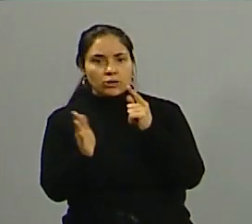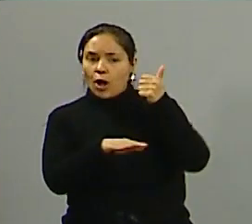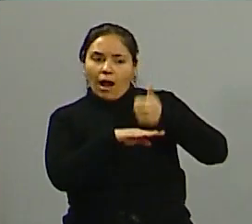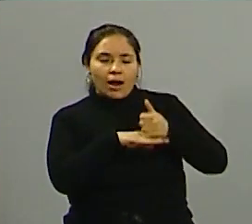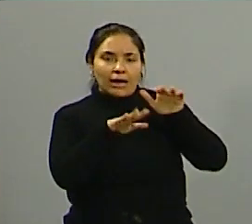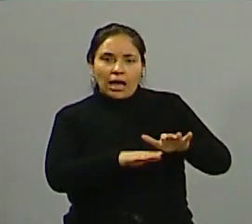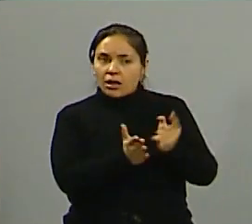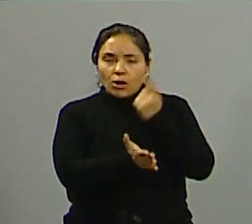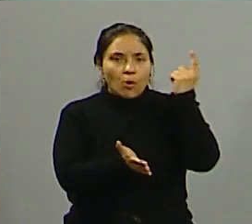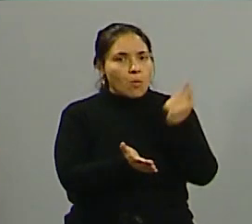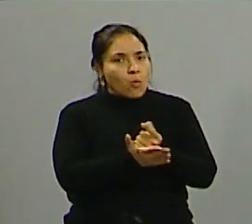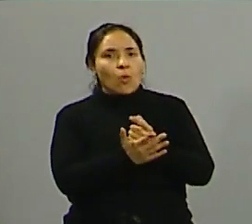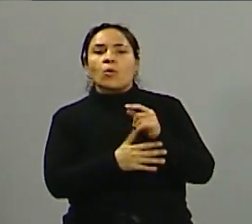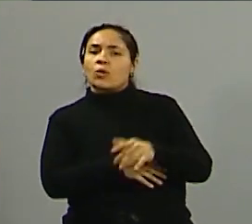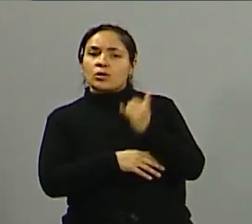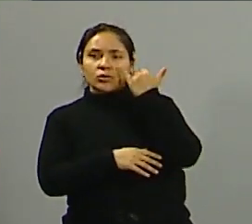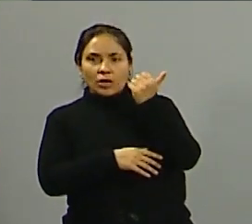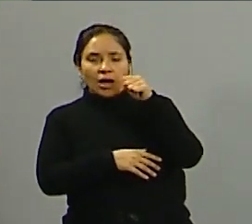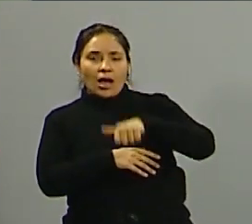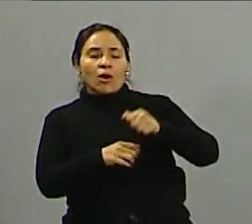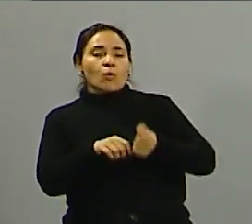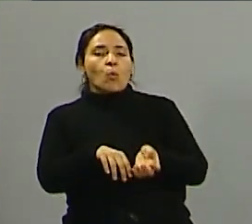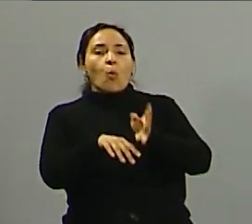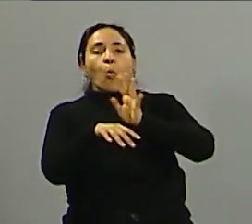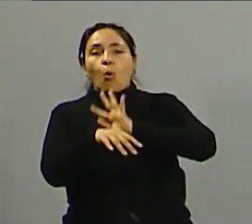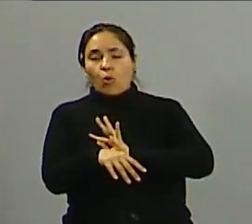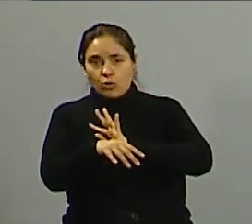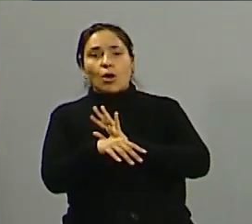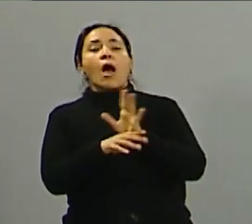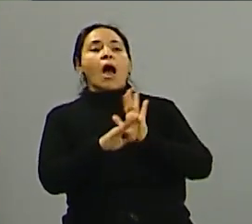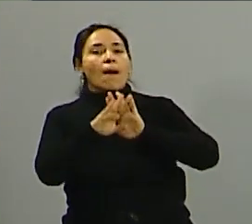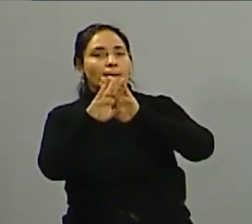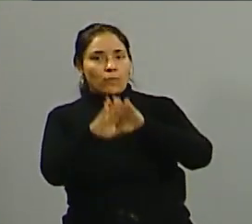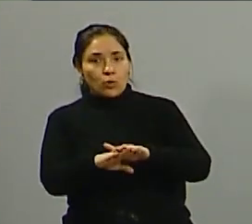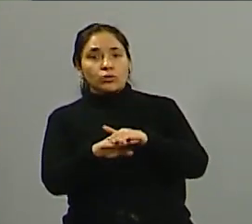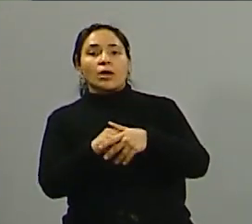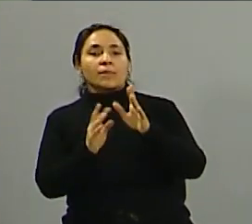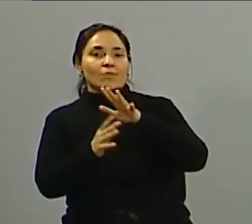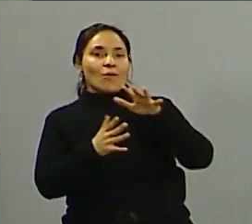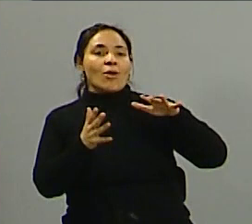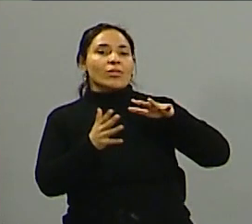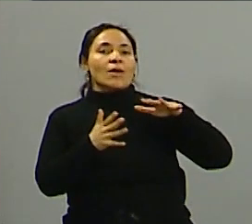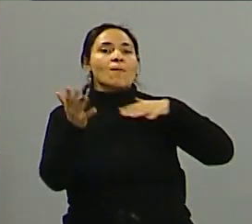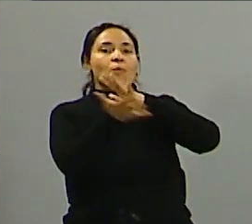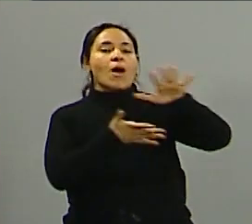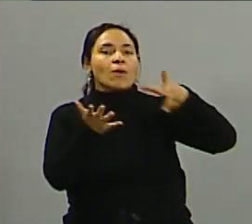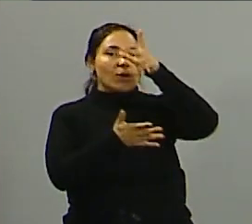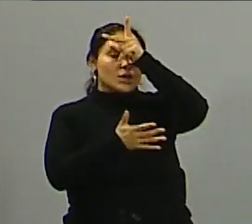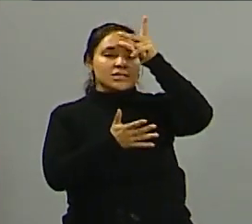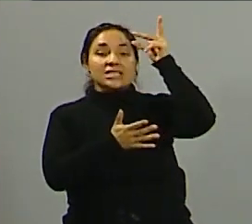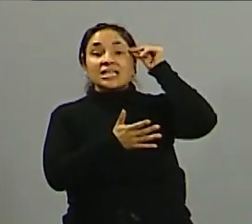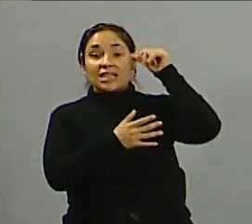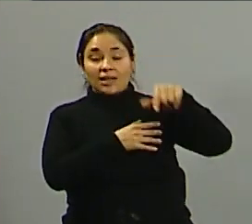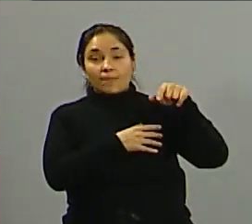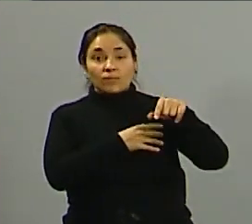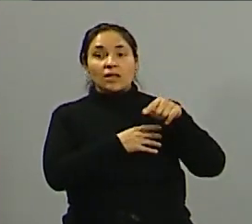ya lo había abrazado un poco acá en Cuyo, cuando empieza un éxodo del pueblo chileno después de la derrota de Rancagua en el 14,